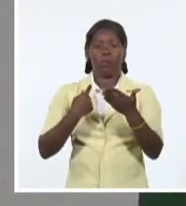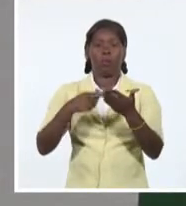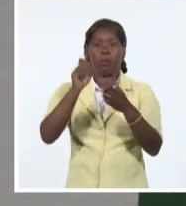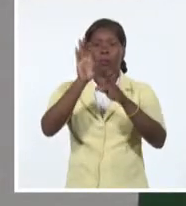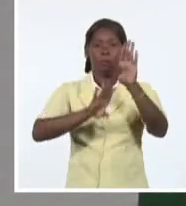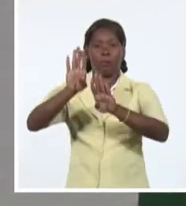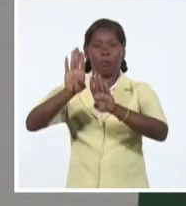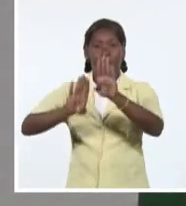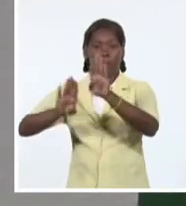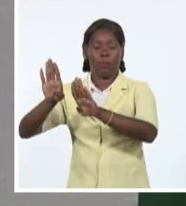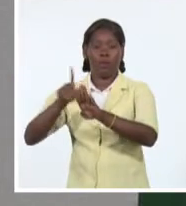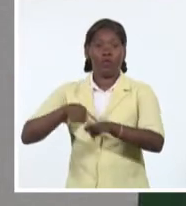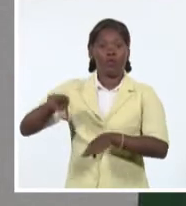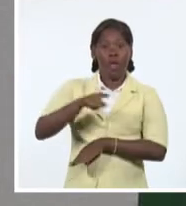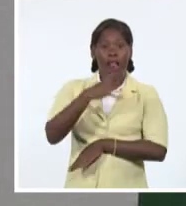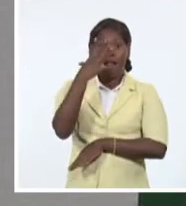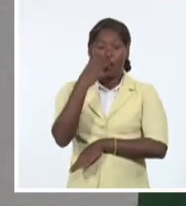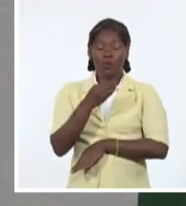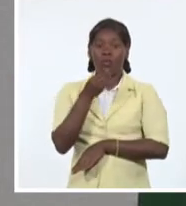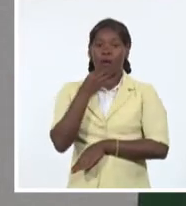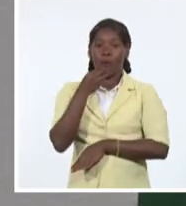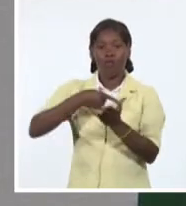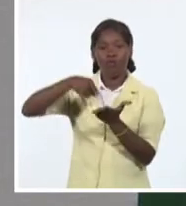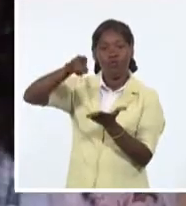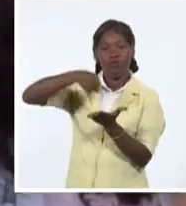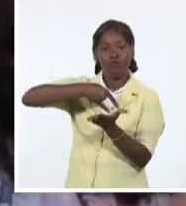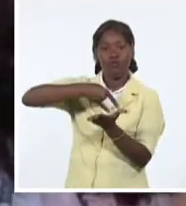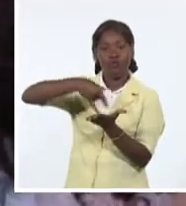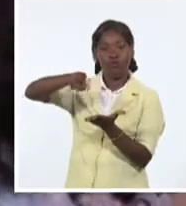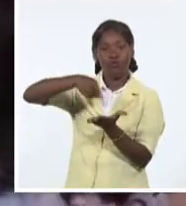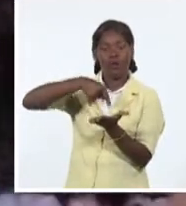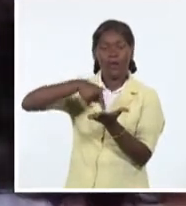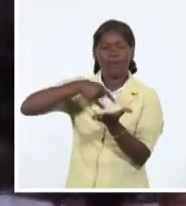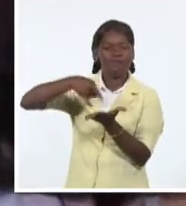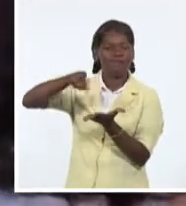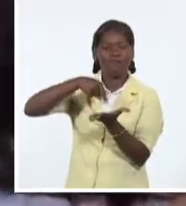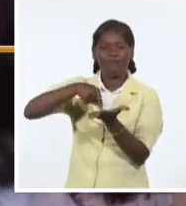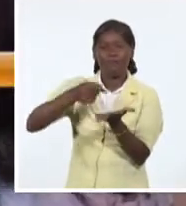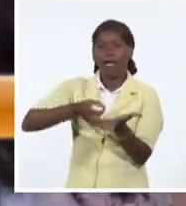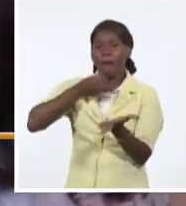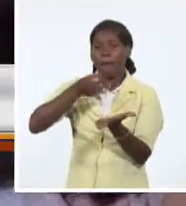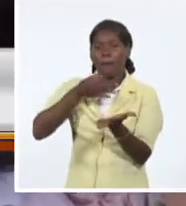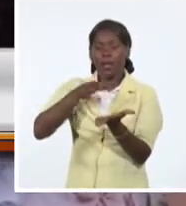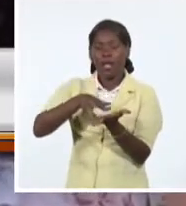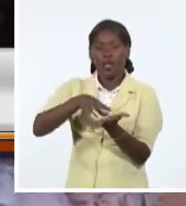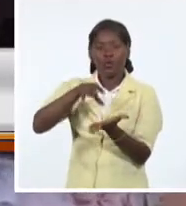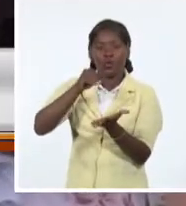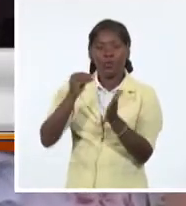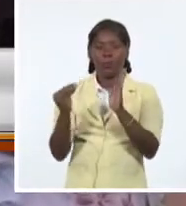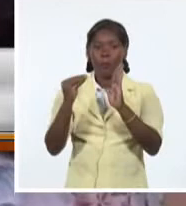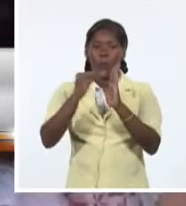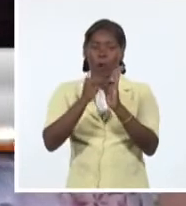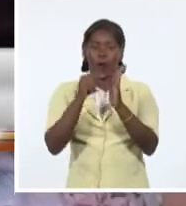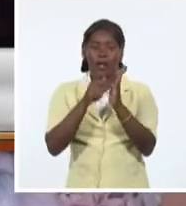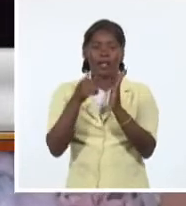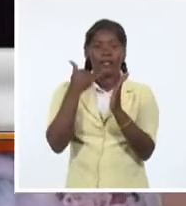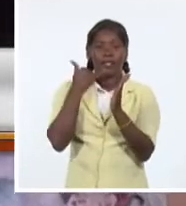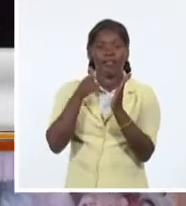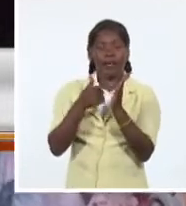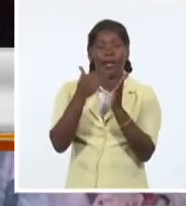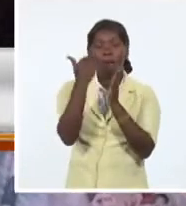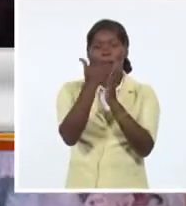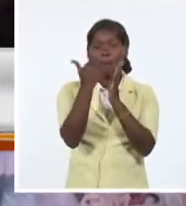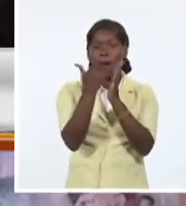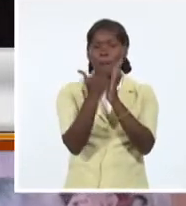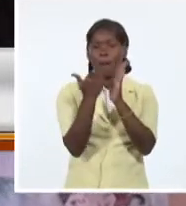código QR que código Pues nos lleva un documento donde están todos los graduados de la de la